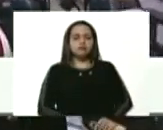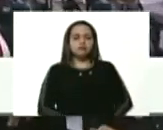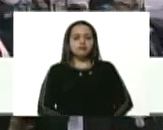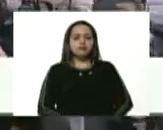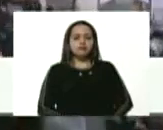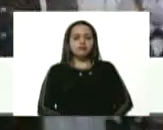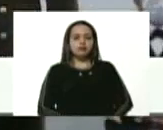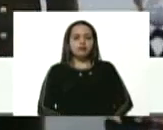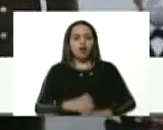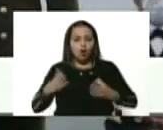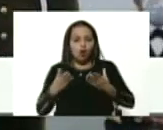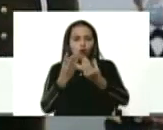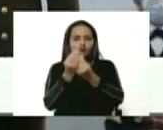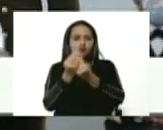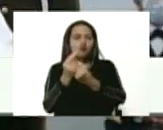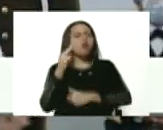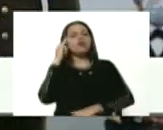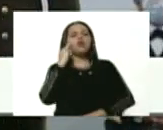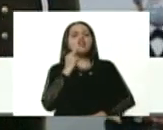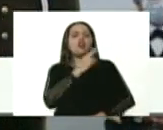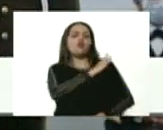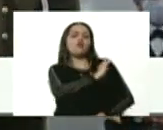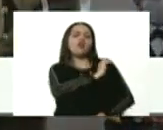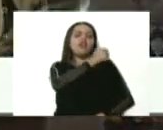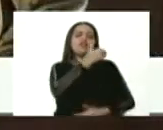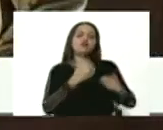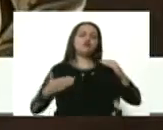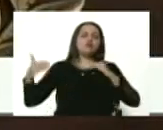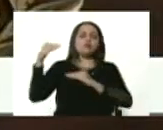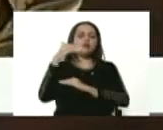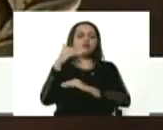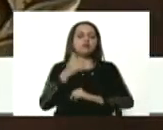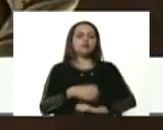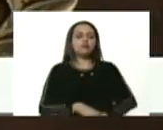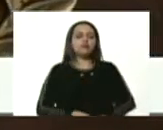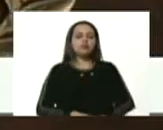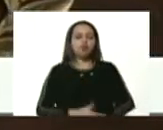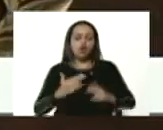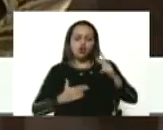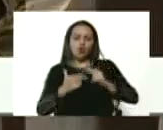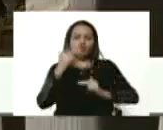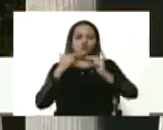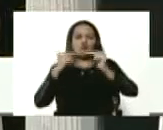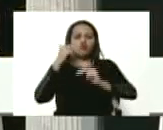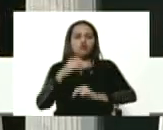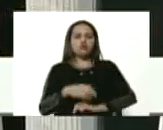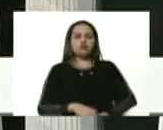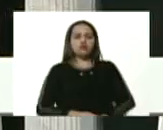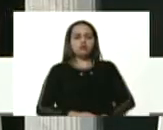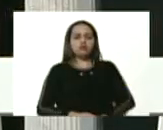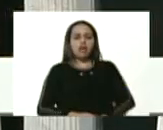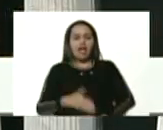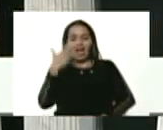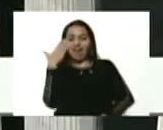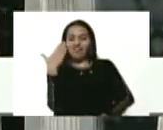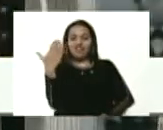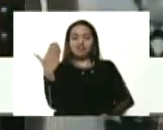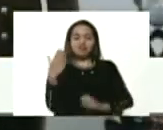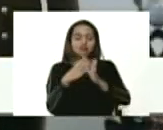con Simón Bolívar como jefe supremo, constructor, al frente de